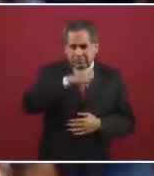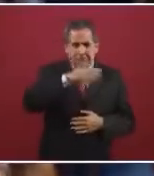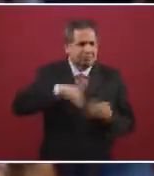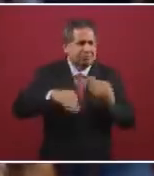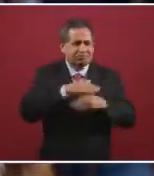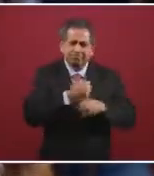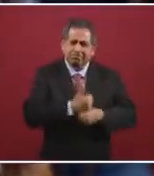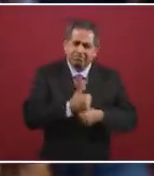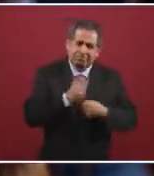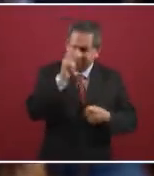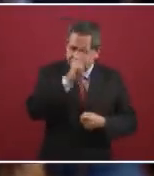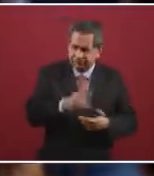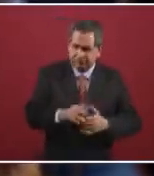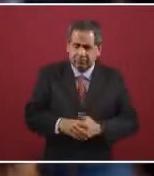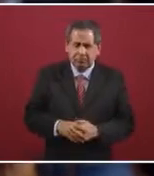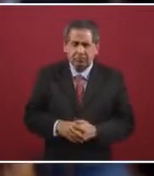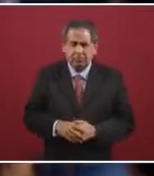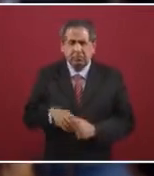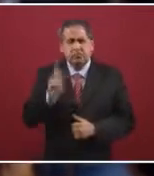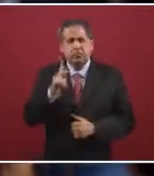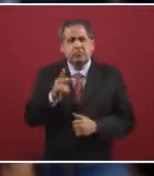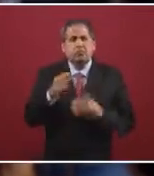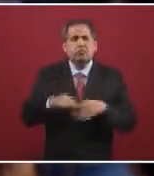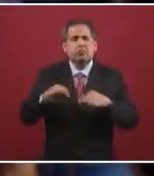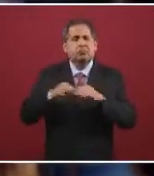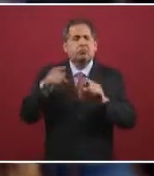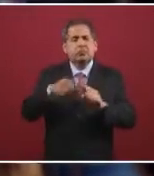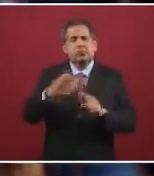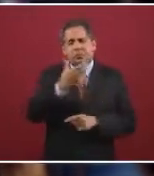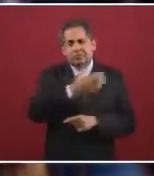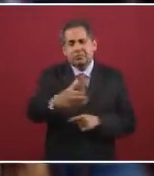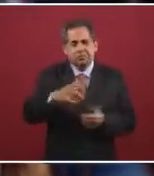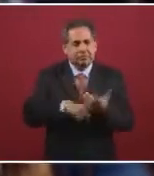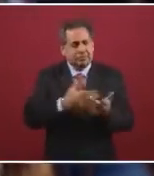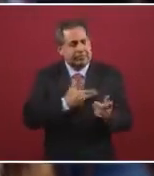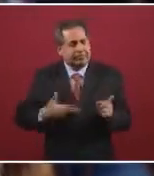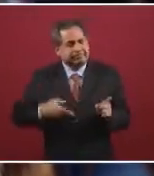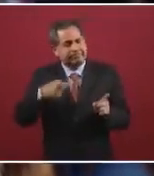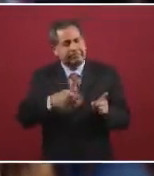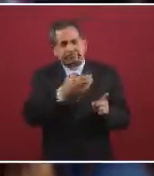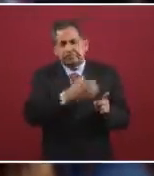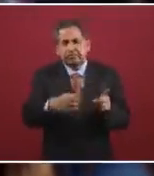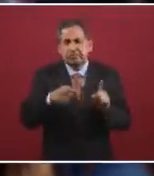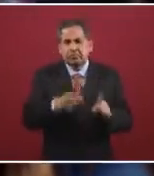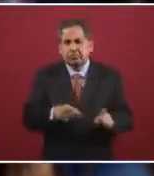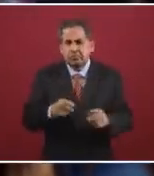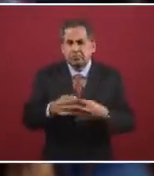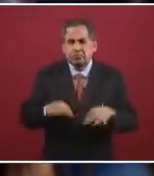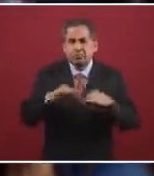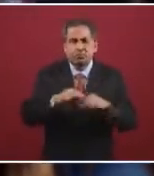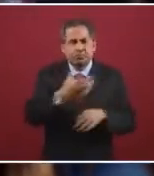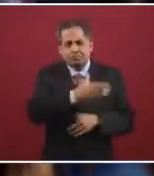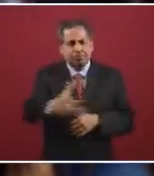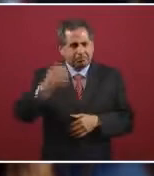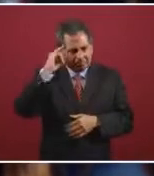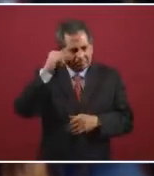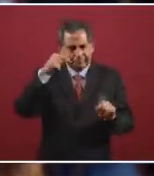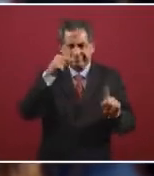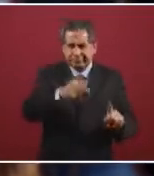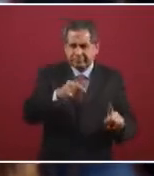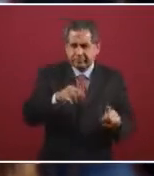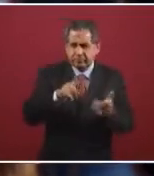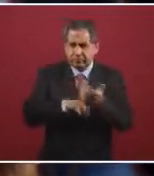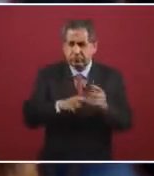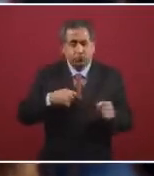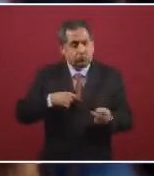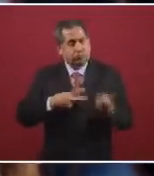llevando. Pero sobre todo el campo, presidente, sobre todo los campesinos, porque